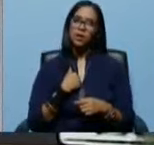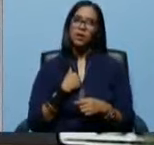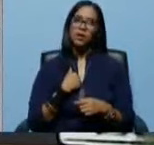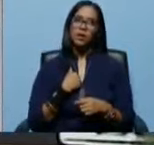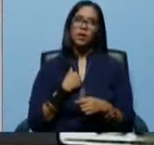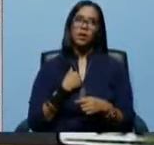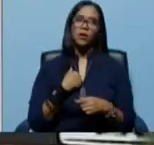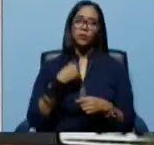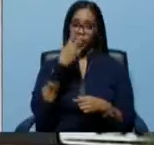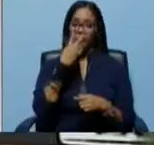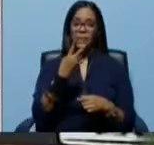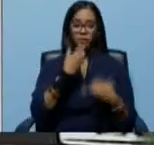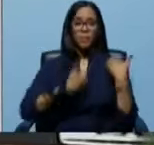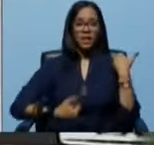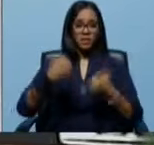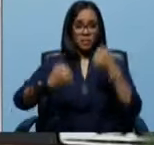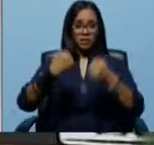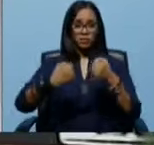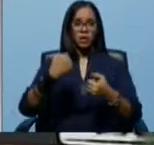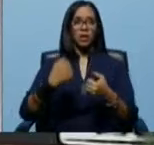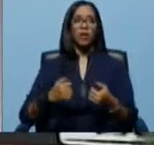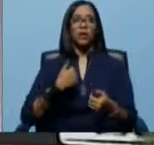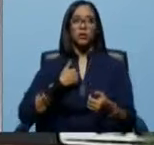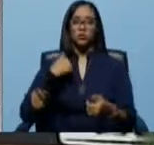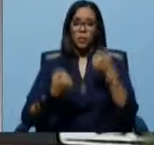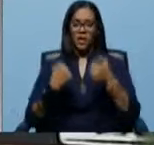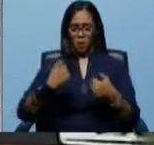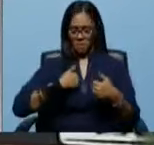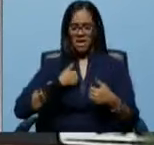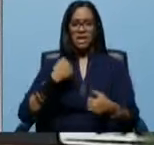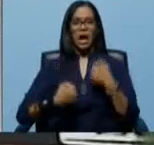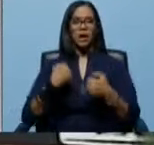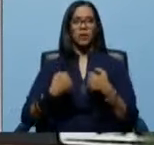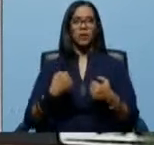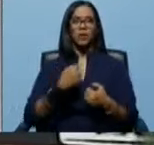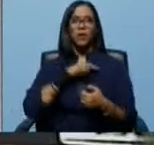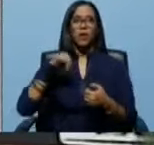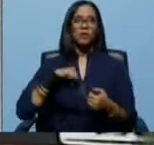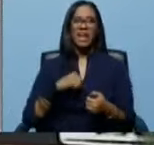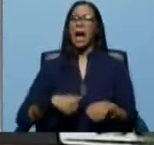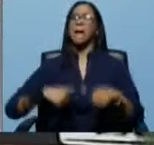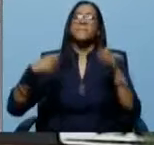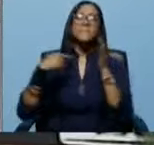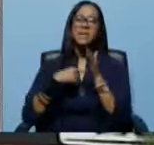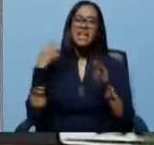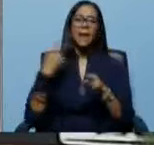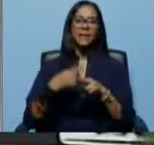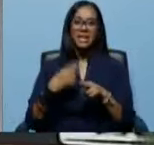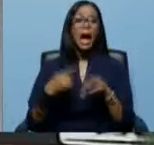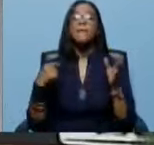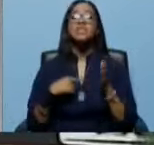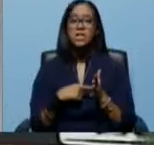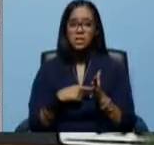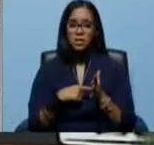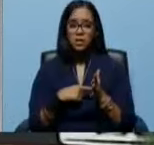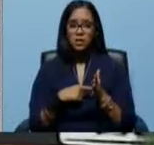presidente manejando su carro. Yo manejo mi carro. Nosotros estamos sometidos a 1000 amenazas. A 1000.